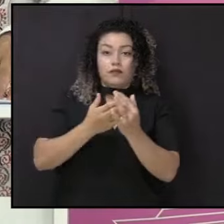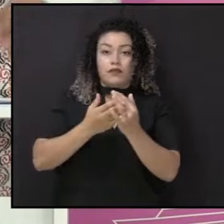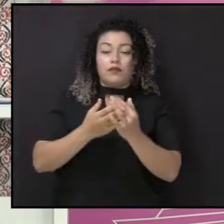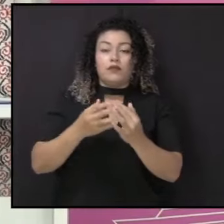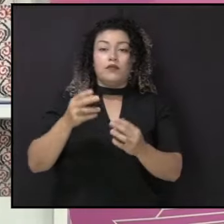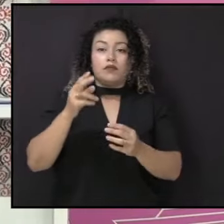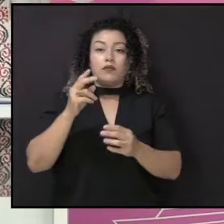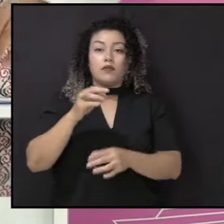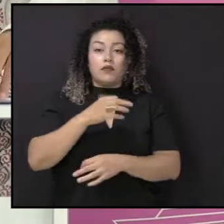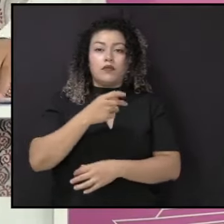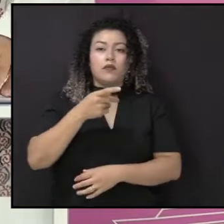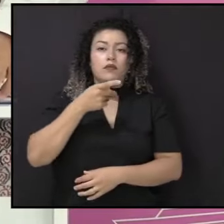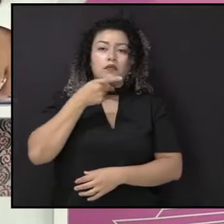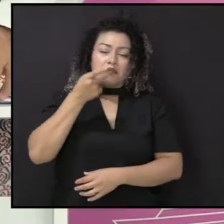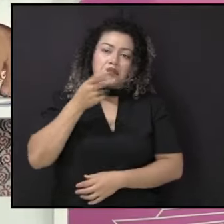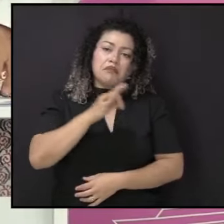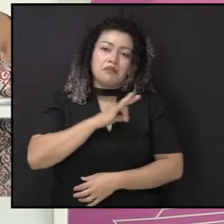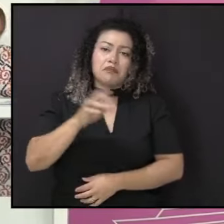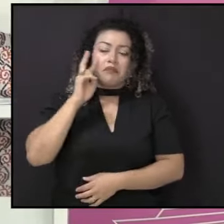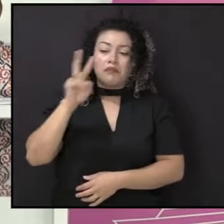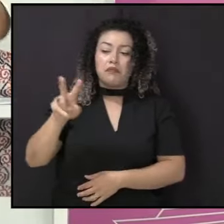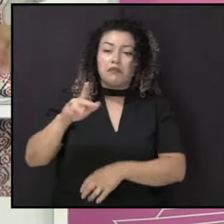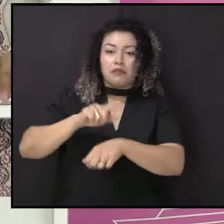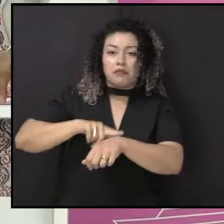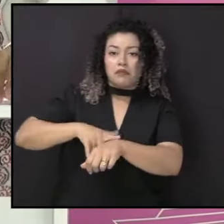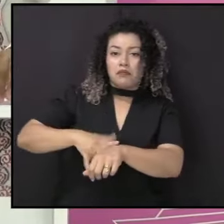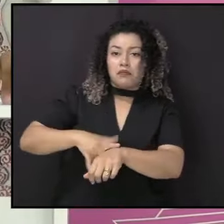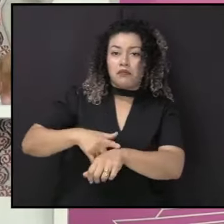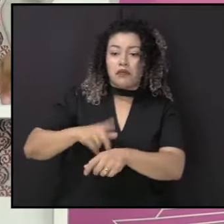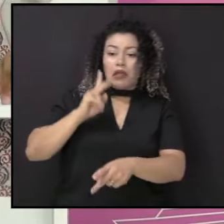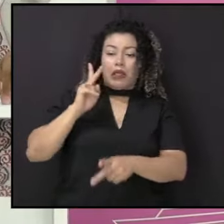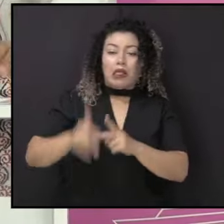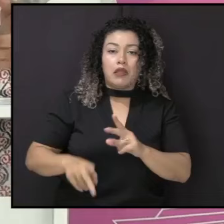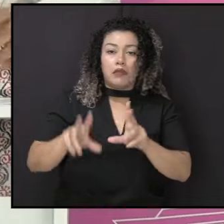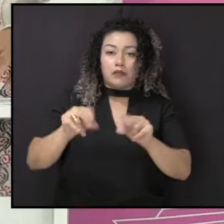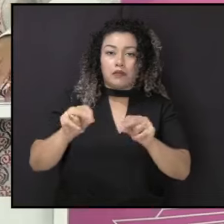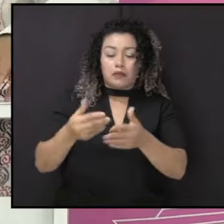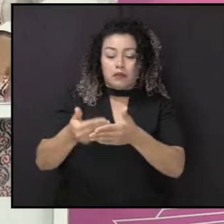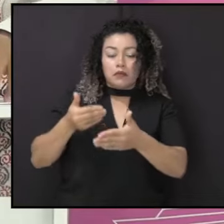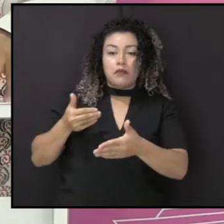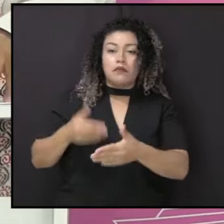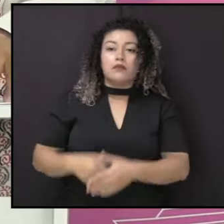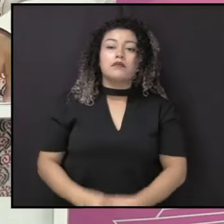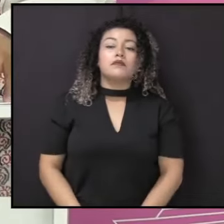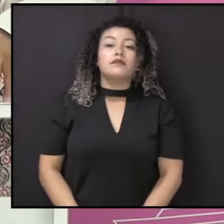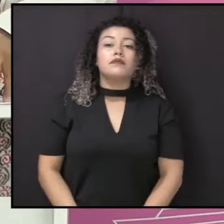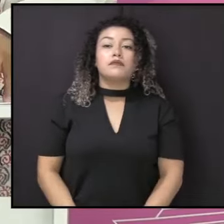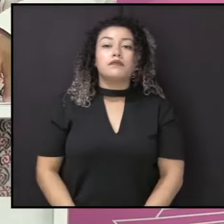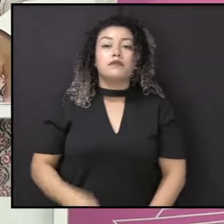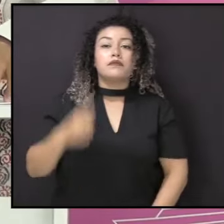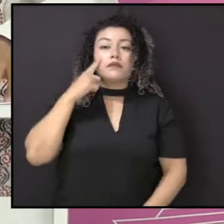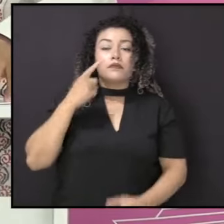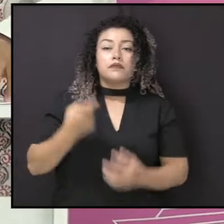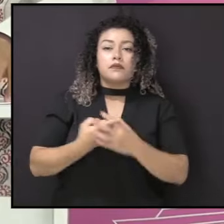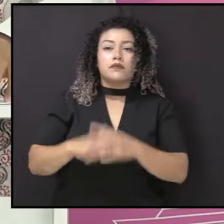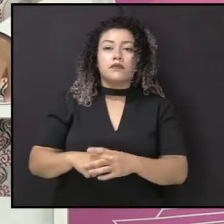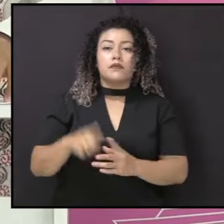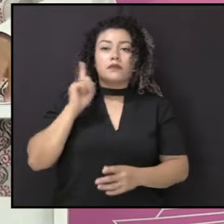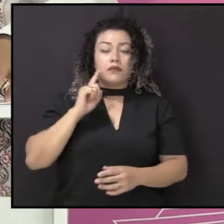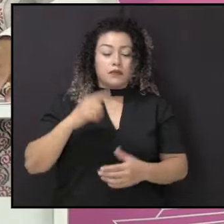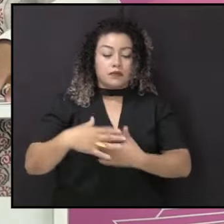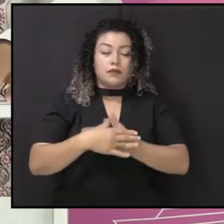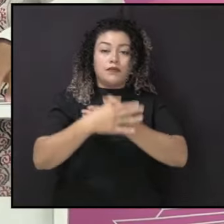que puedan ver el cronómetro también y no se queden a la mitad de sus propuestas. Comenzamos con la candidata a la coalición Sigamos Haciendo